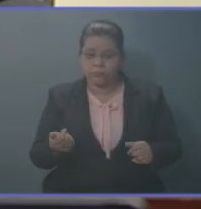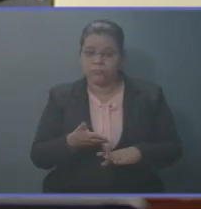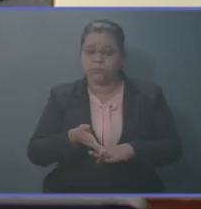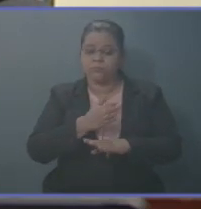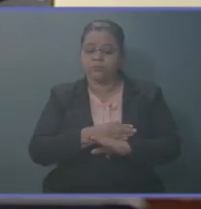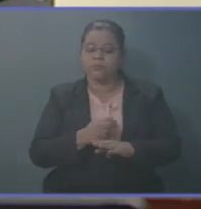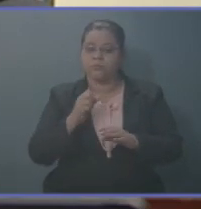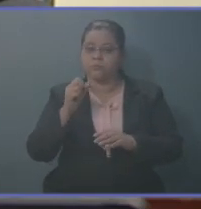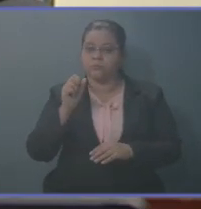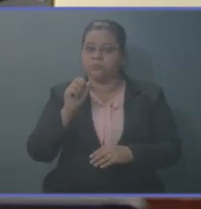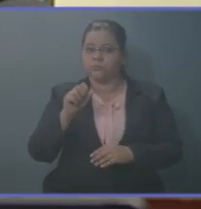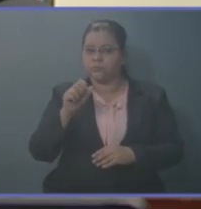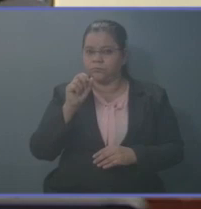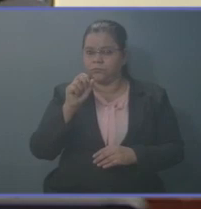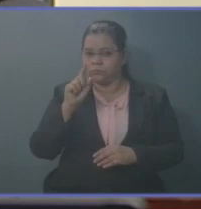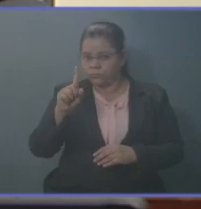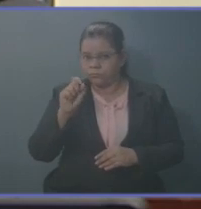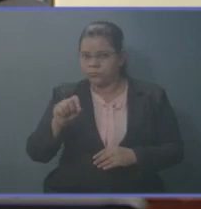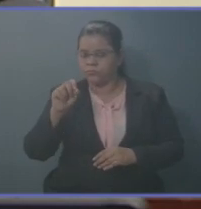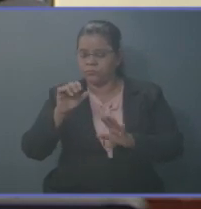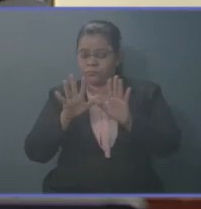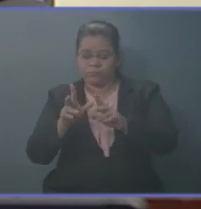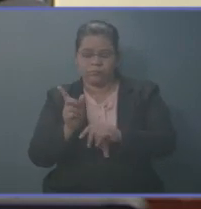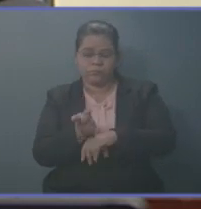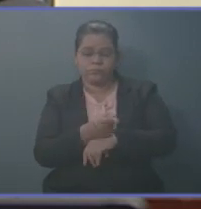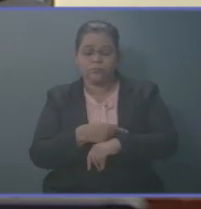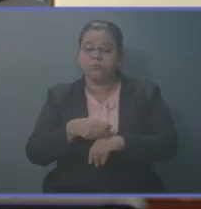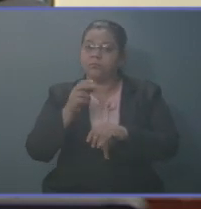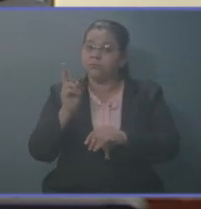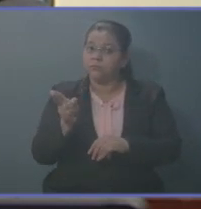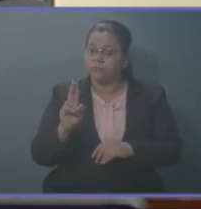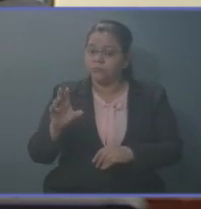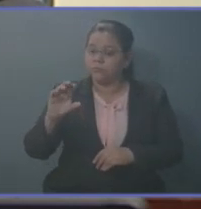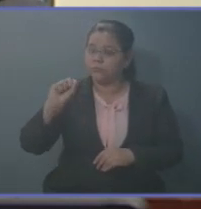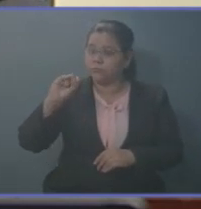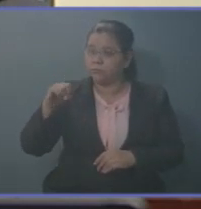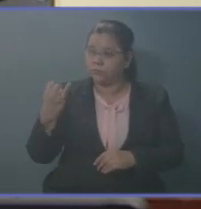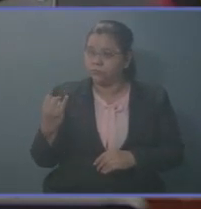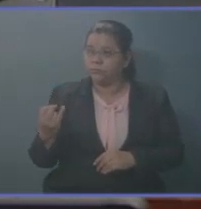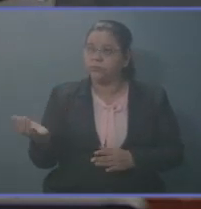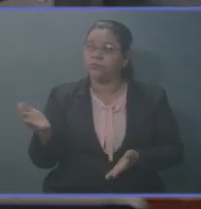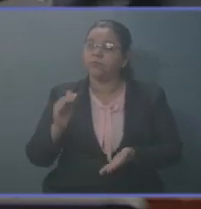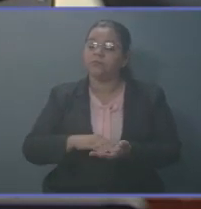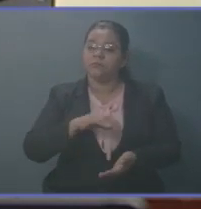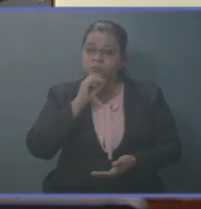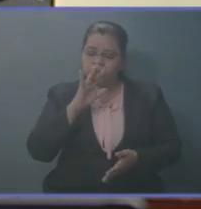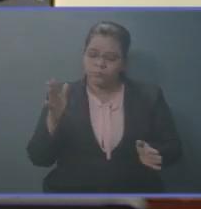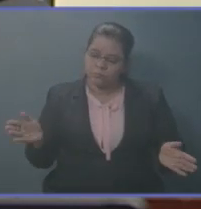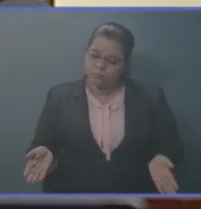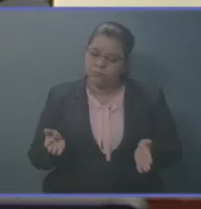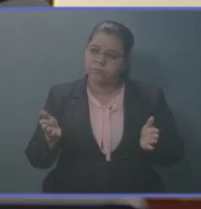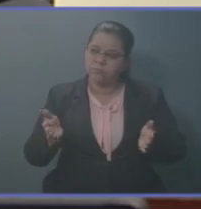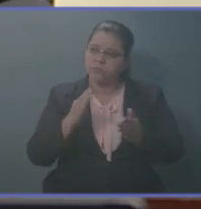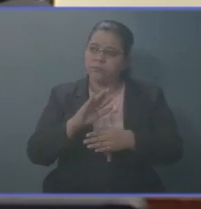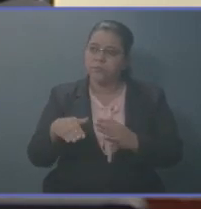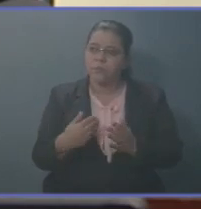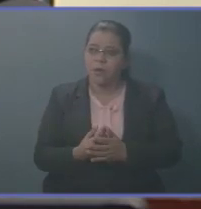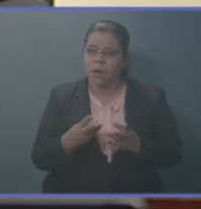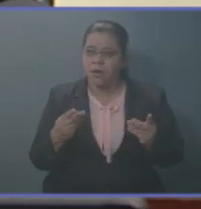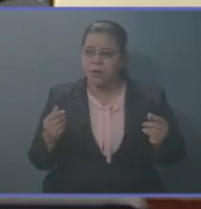las 13 horas con 10 minutos del 8 de abril de 2020, la misma Sala de lo Constitucional reiteró la exhortación hecha a la